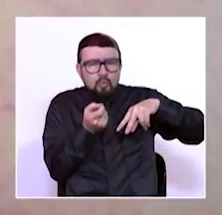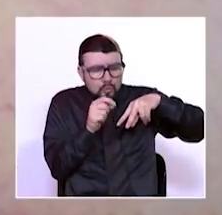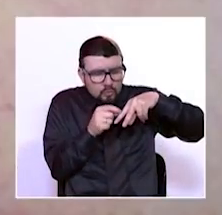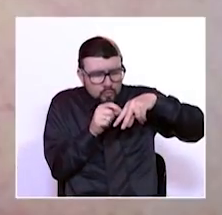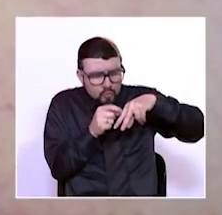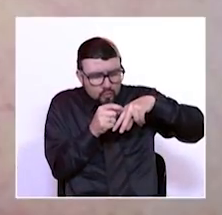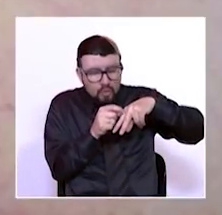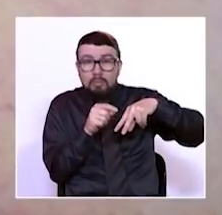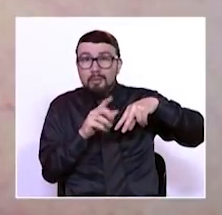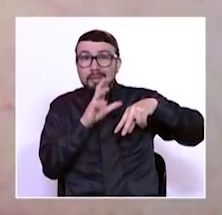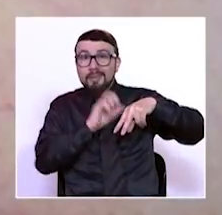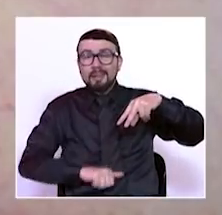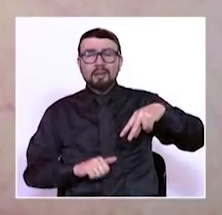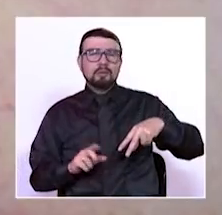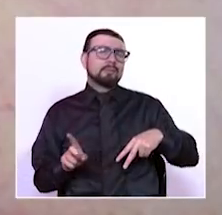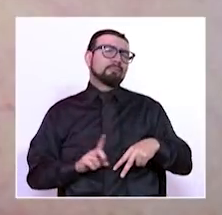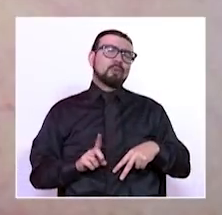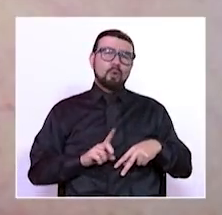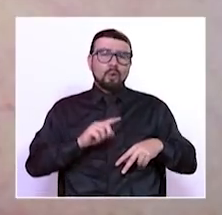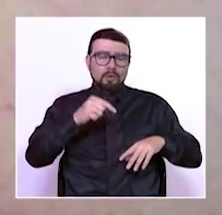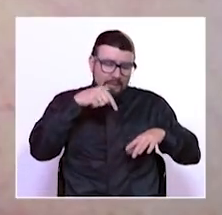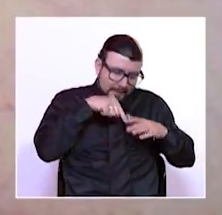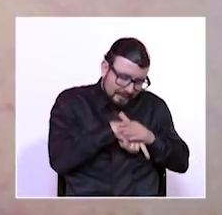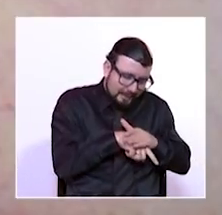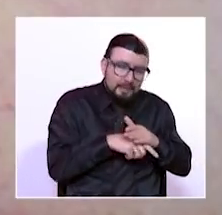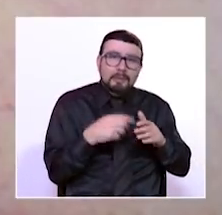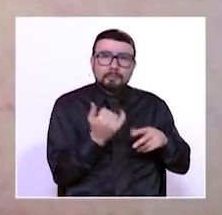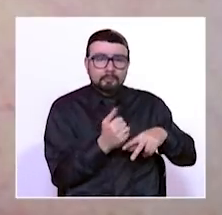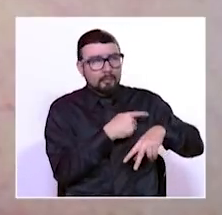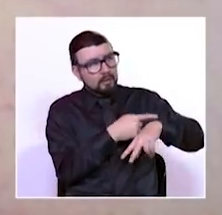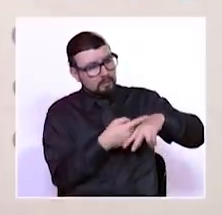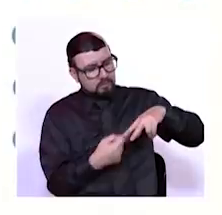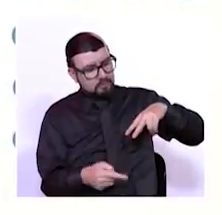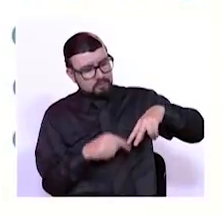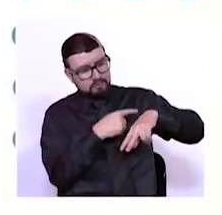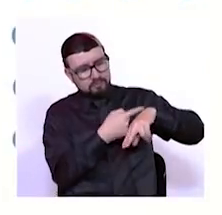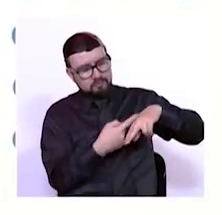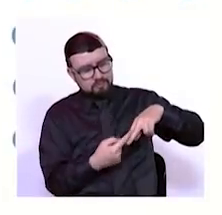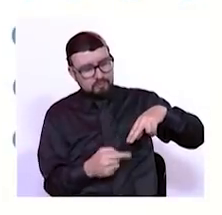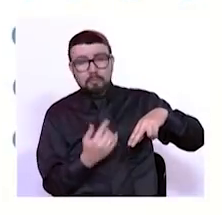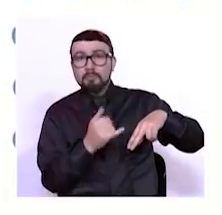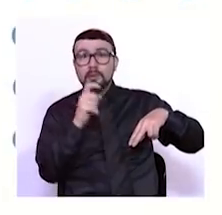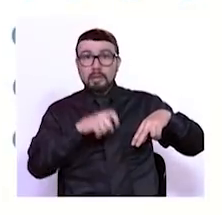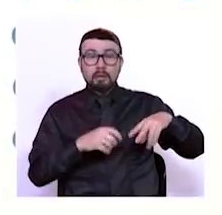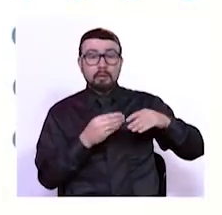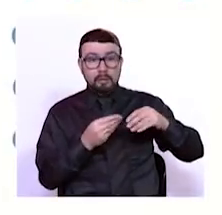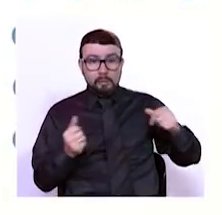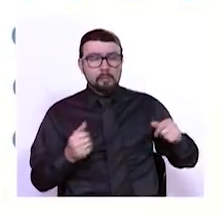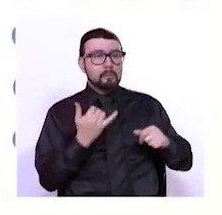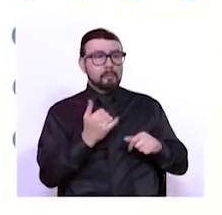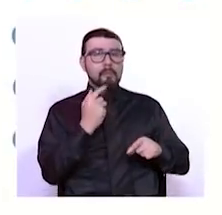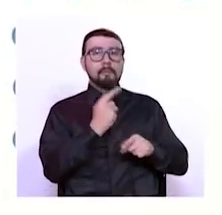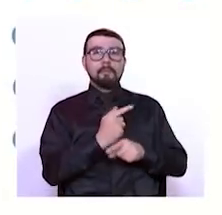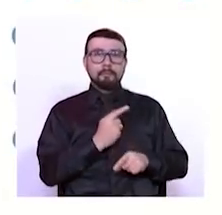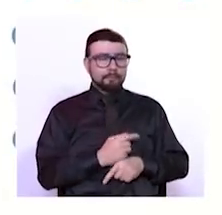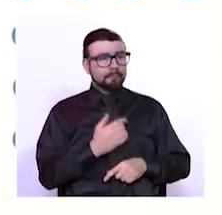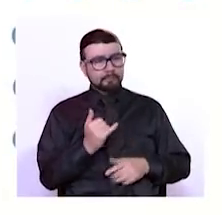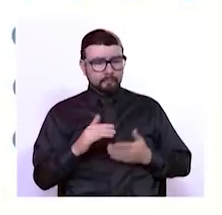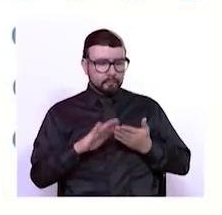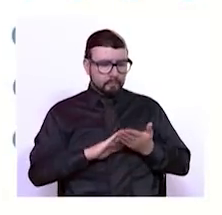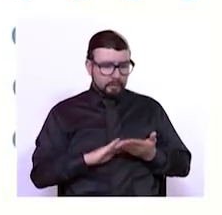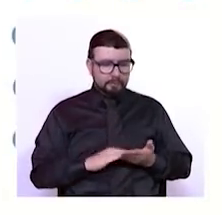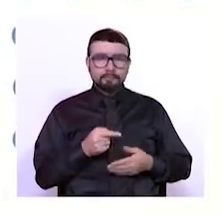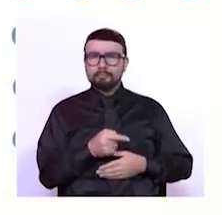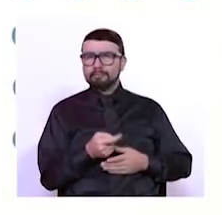sean. Son neovascularizaciones corporales que ya hay que ocluirlas realizando la escleroterapia